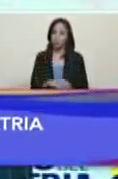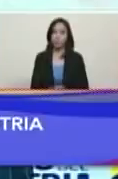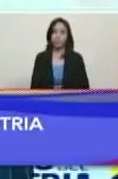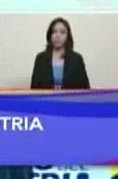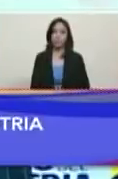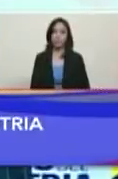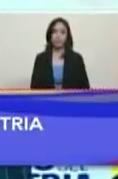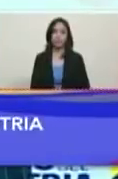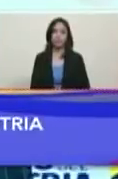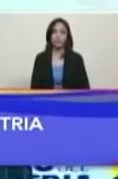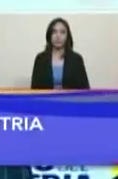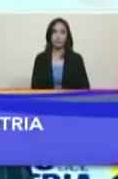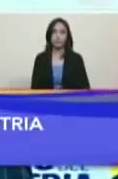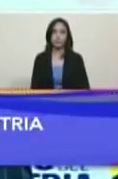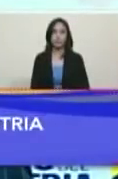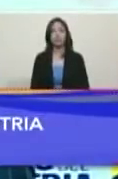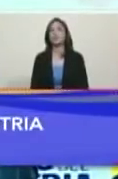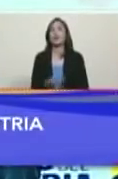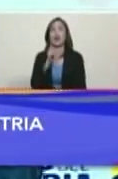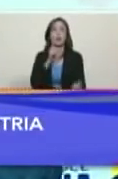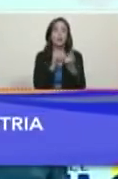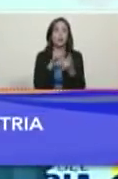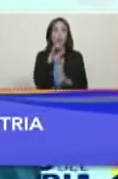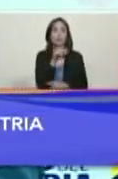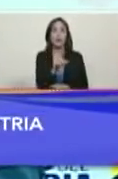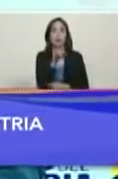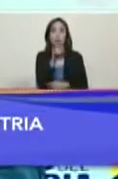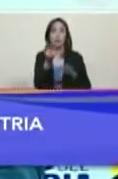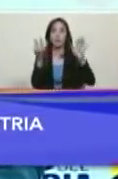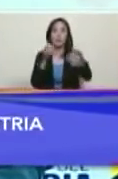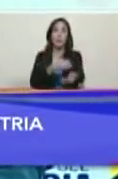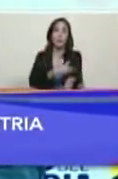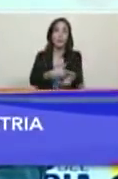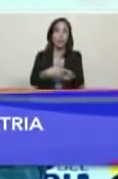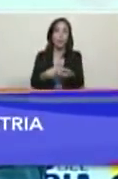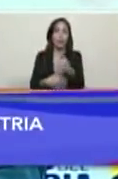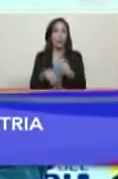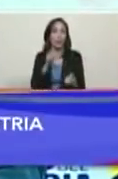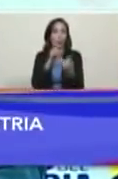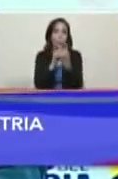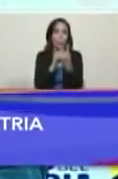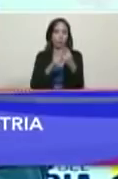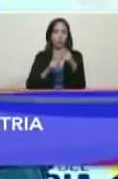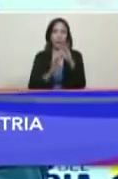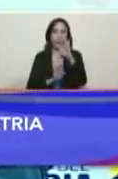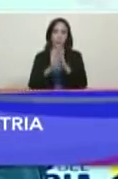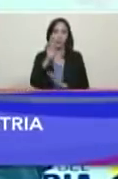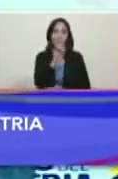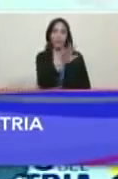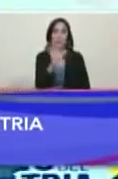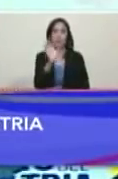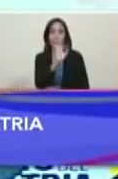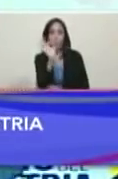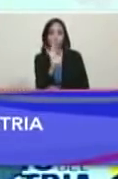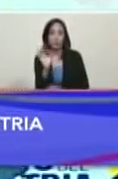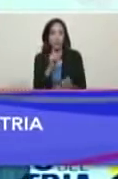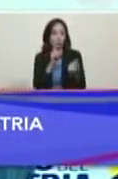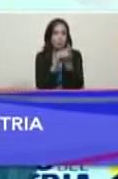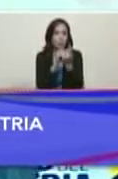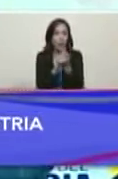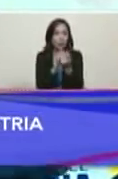pasamos a atender 127 millones de consultas, un crecimiento casi del 25% de